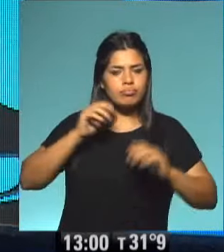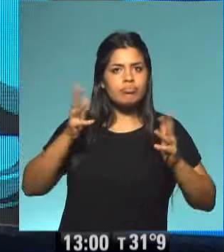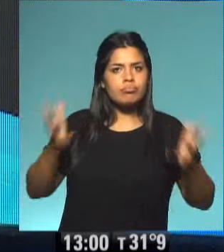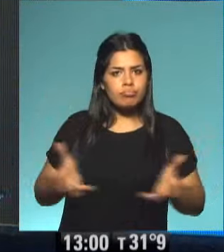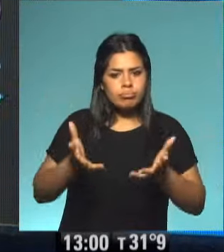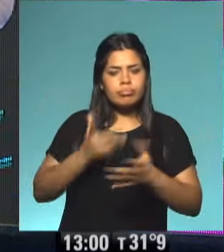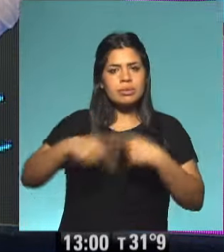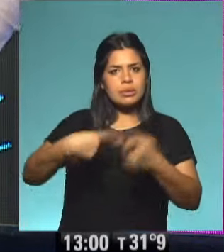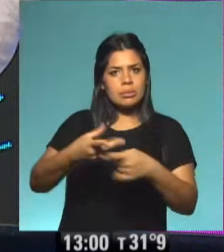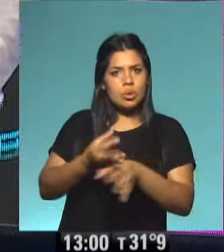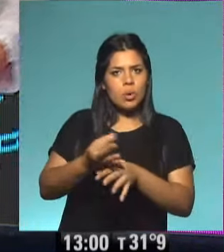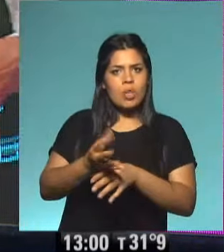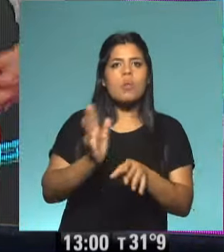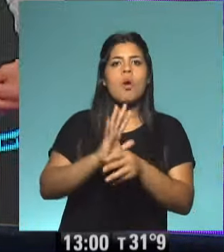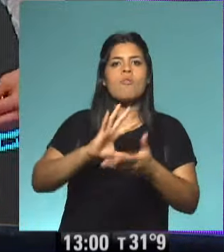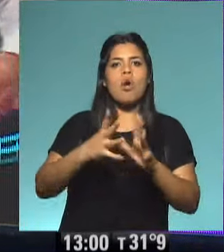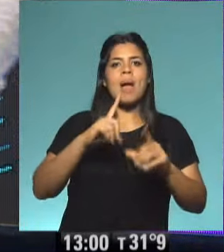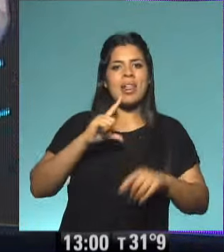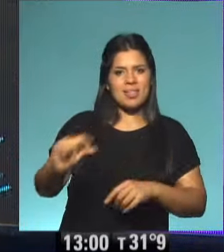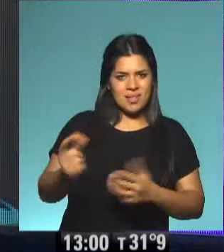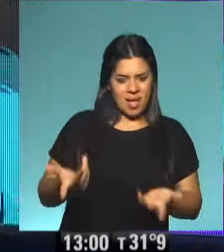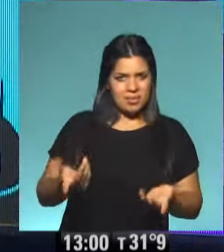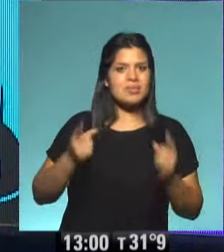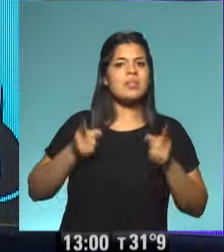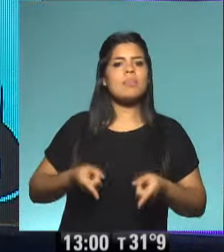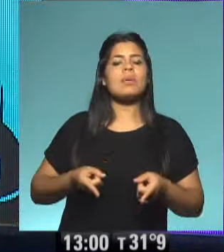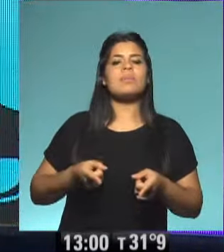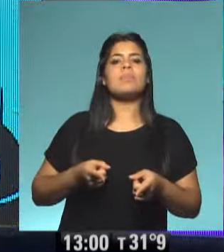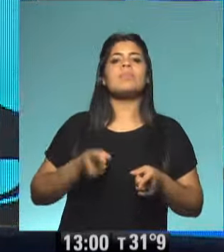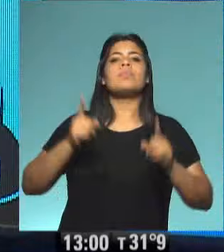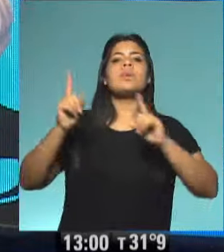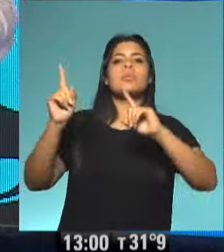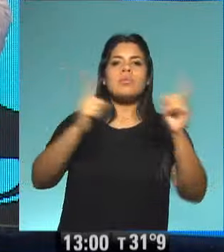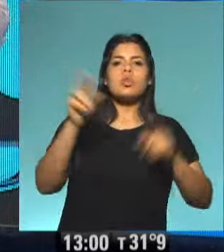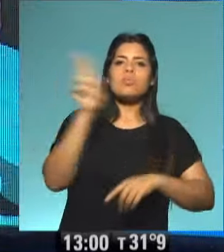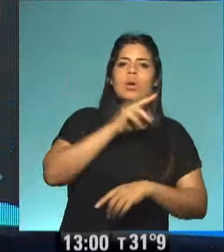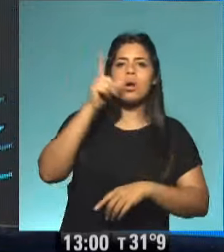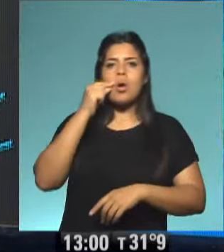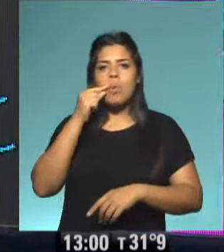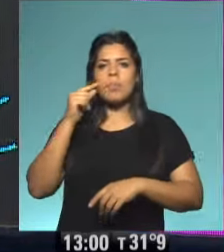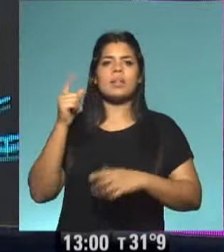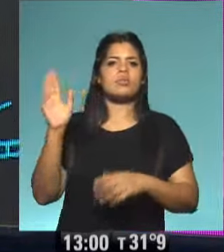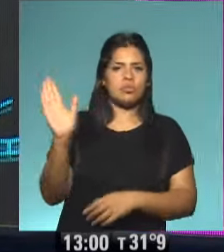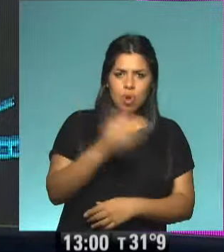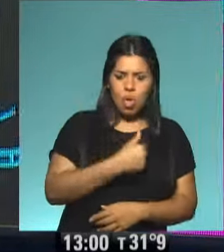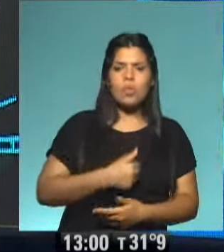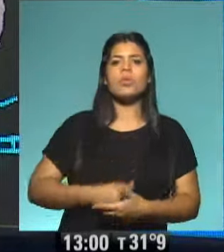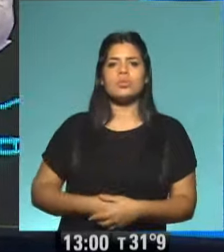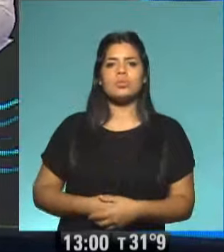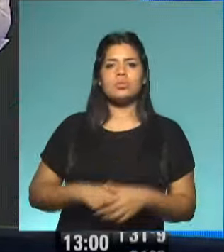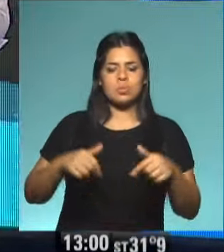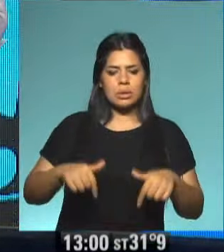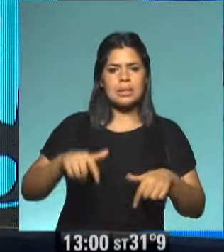seguir educando a la distancia. Agradecer muy especialmente a todos nuestros maestros, maestras, profesores, profesoras, en este